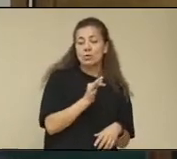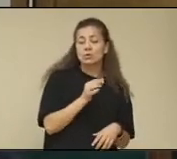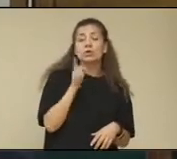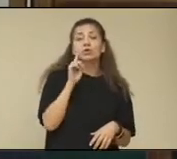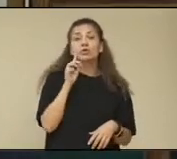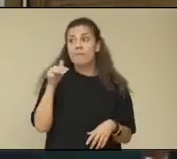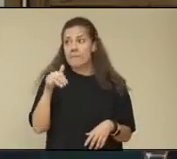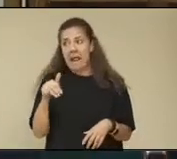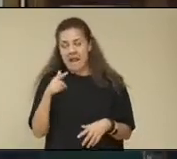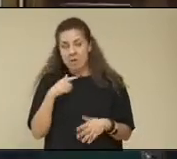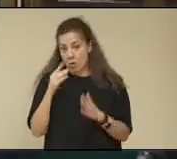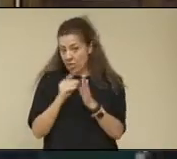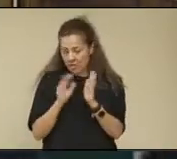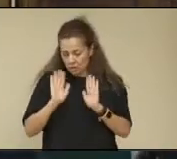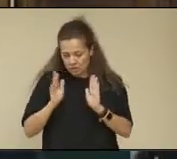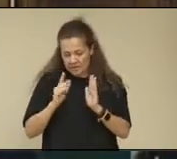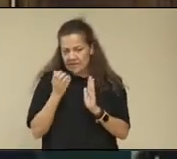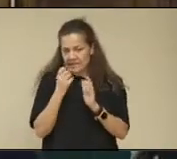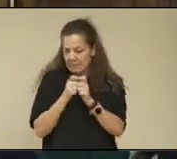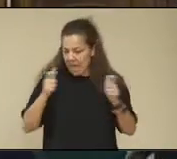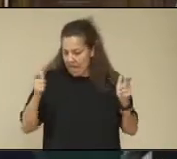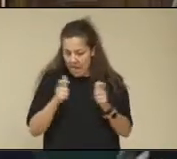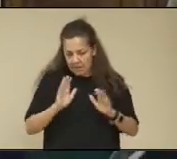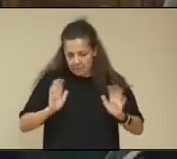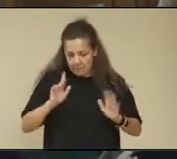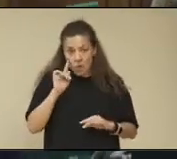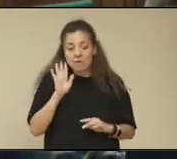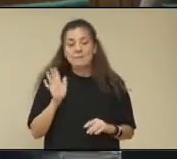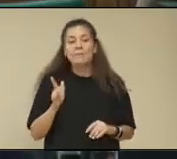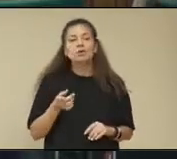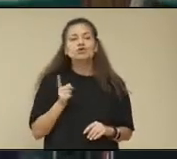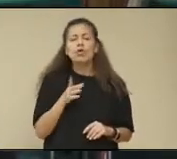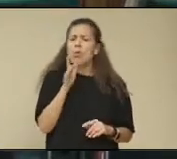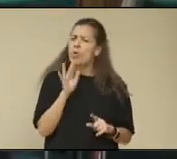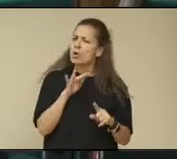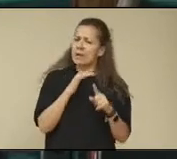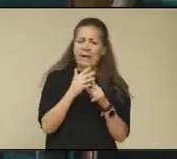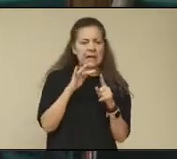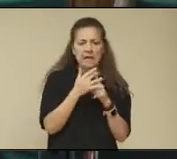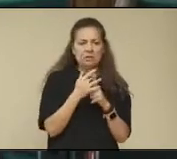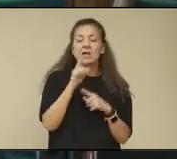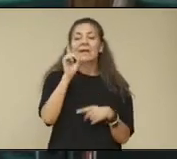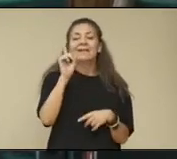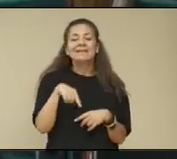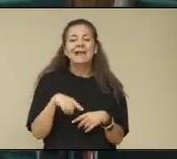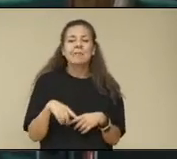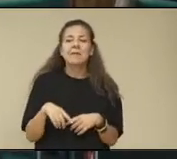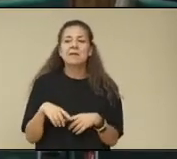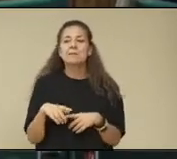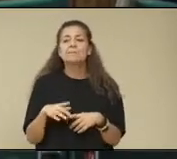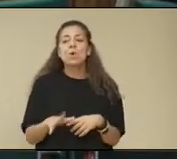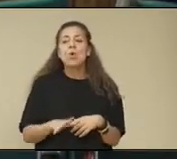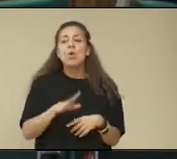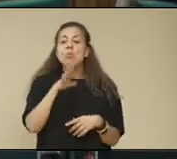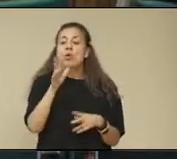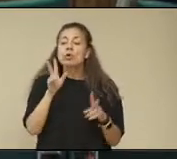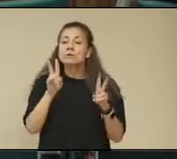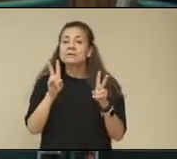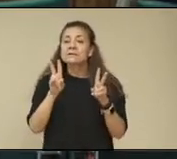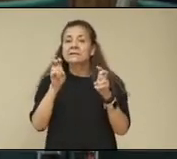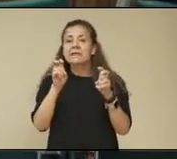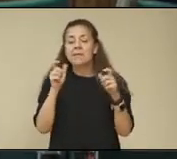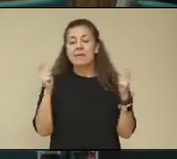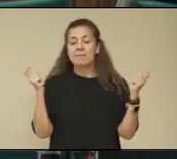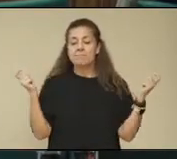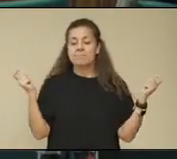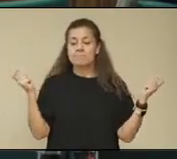malaria, no tengo datos, si ha aumentado la malaria, y no solo por número de casos, sino también por tema de